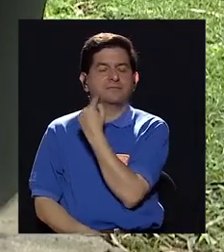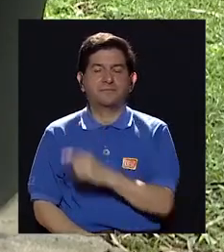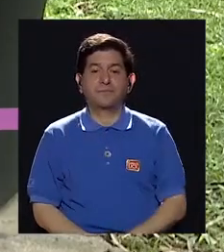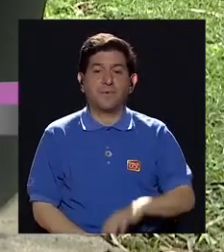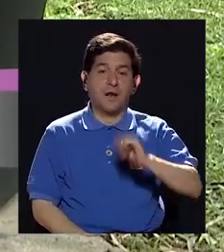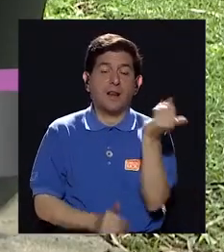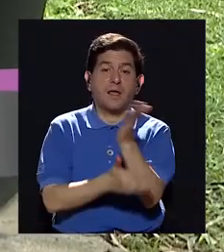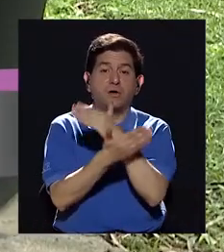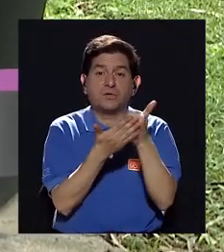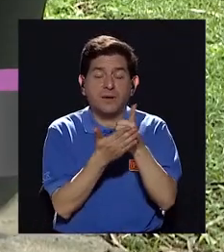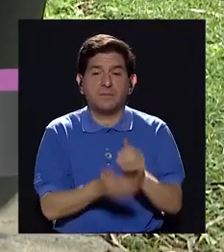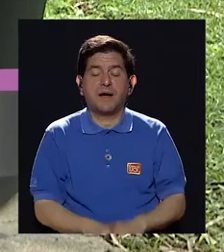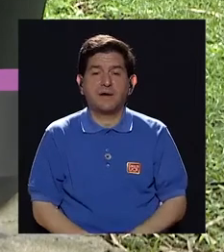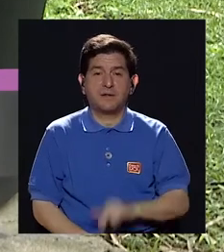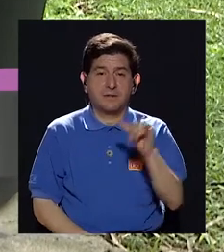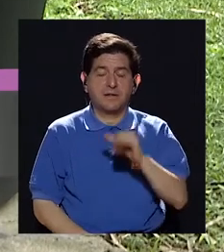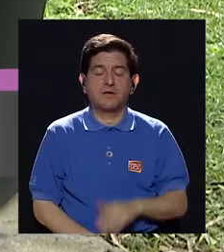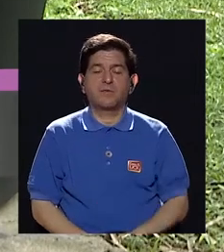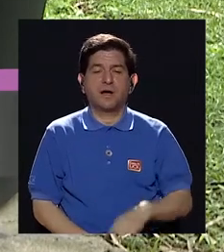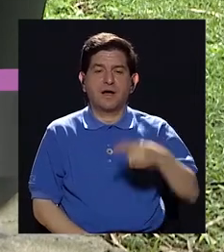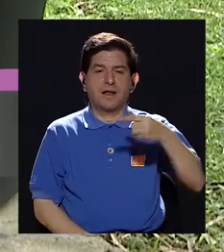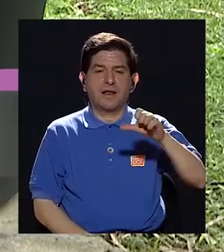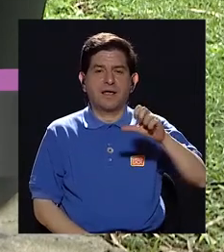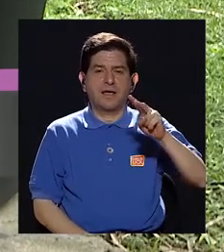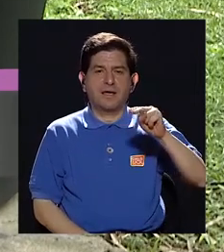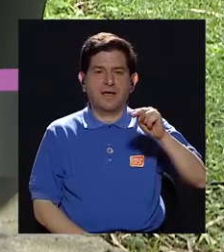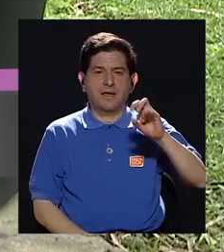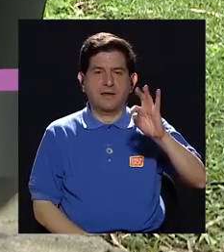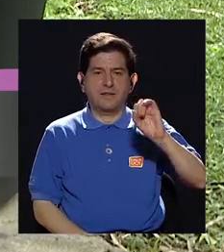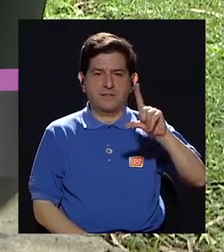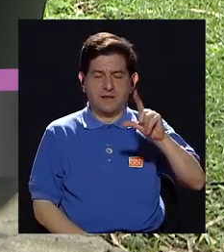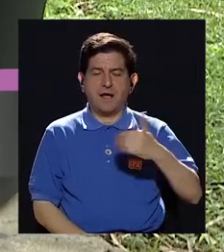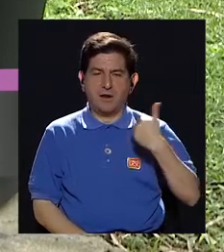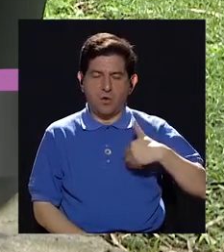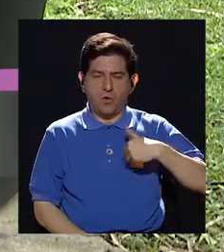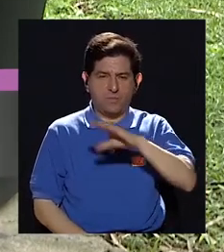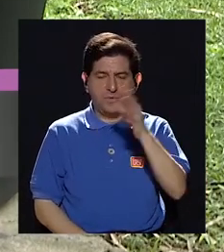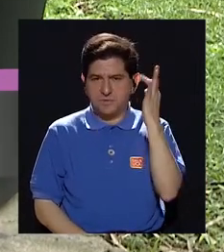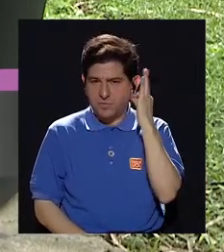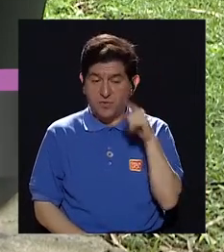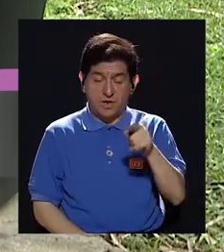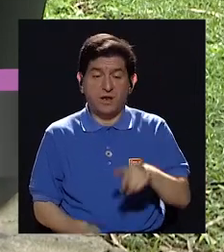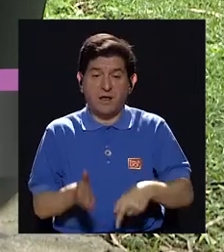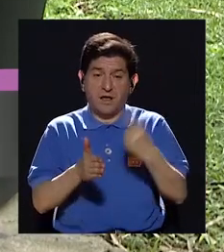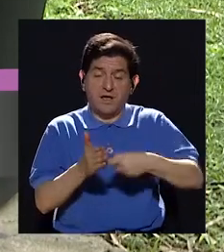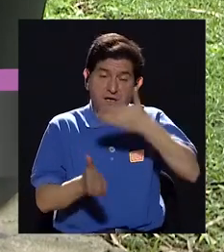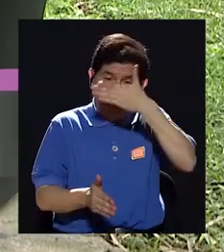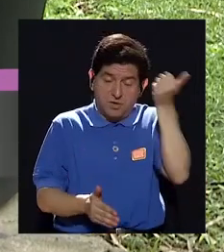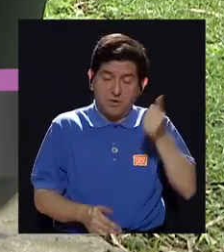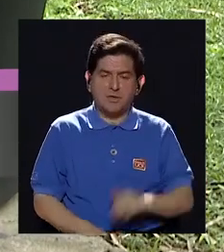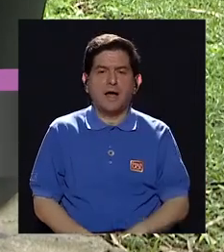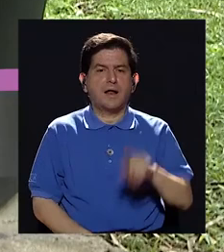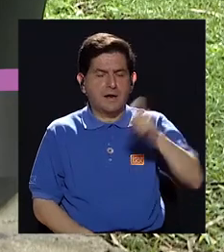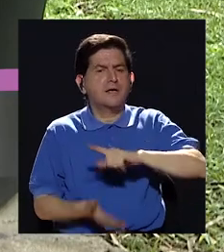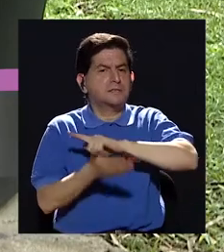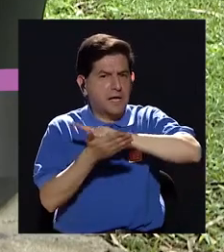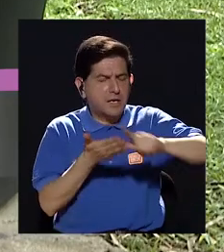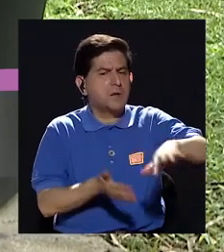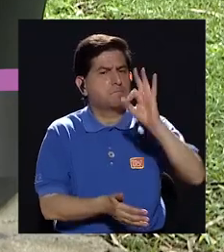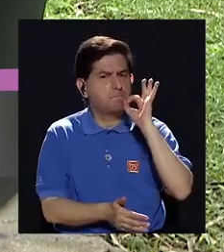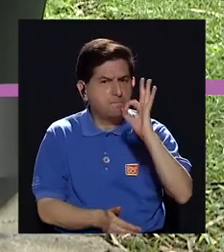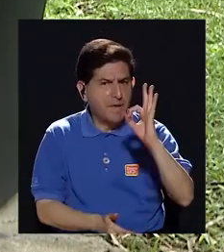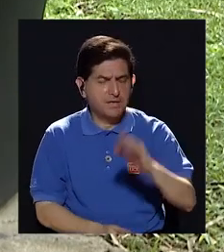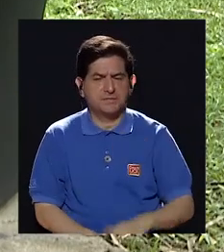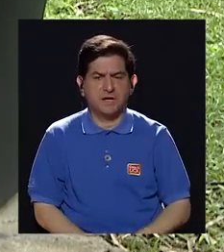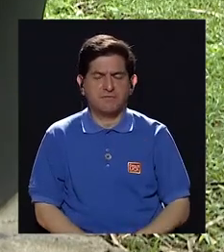otra cosa son los genitales en hombres y mujeres. Esa parte la olvidamos y también podríamos, si no lo lavamos bien, si